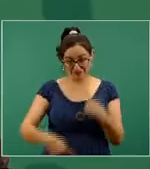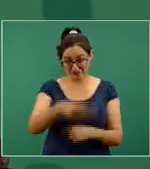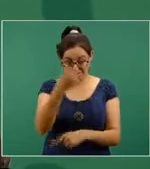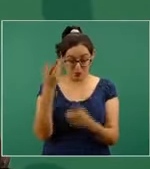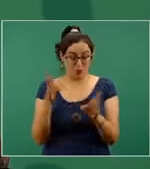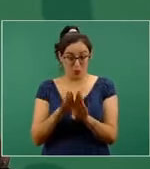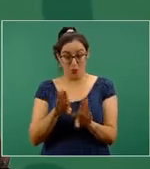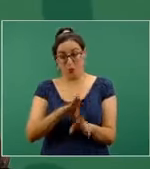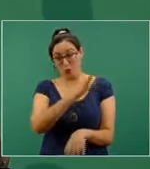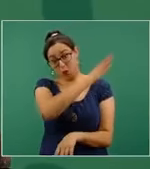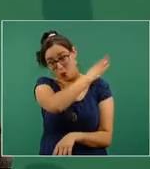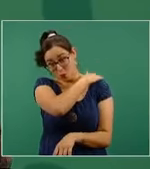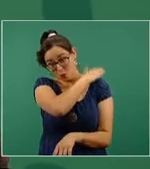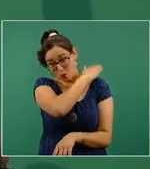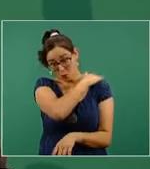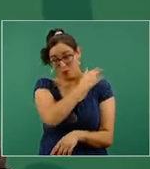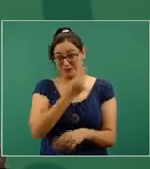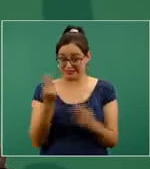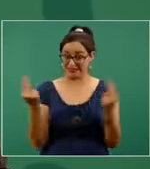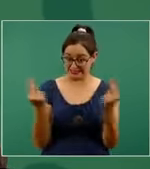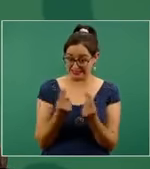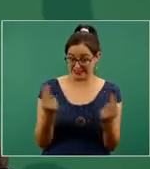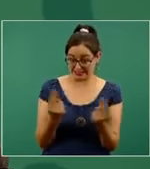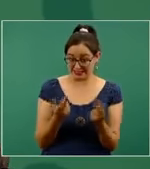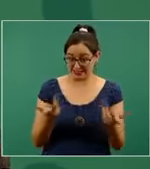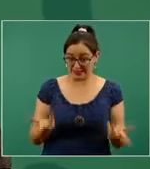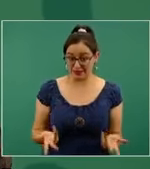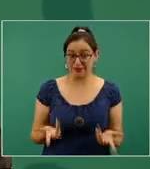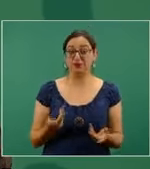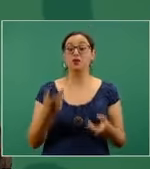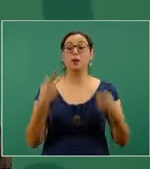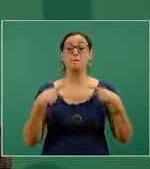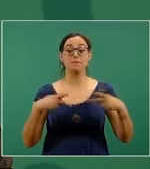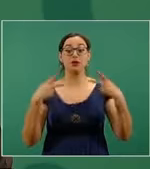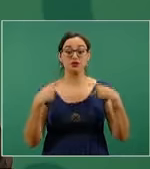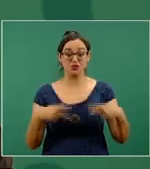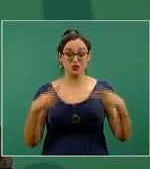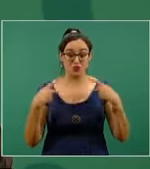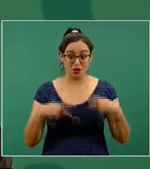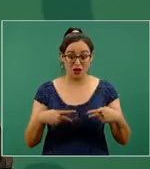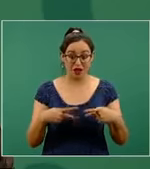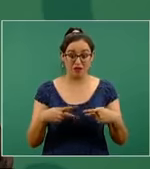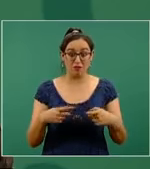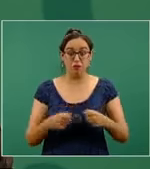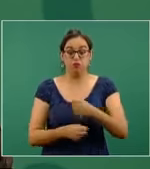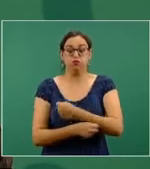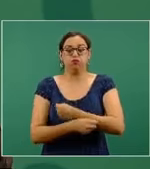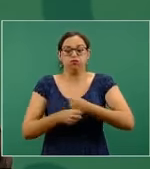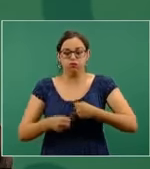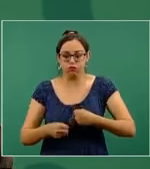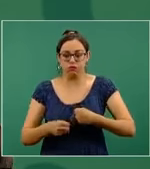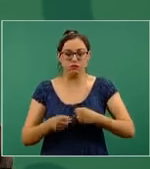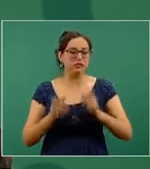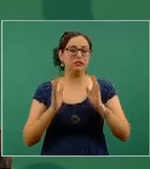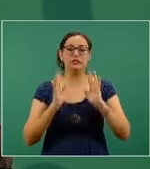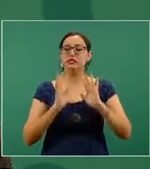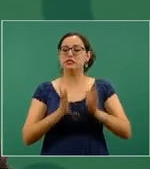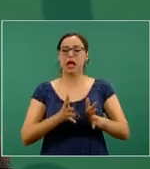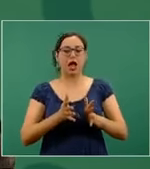realizan este intercambio gaseoso. Entonces, si una persona con obesidad tiene disminuida esa capacidad, precisamente